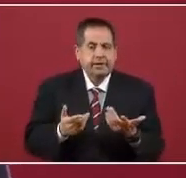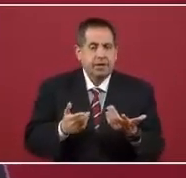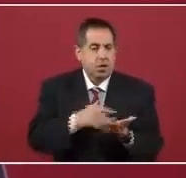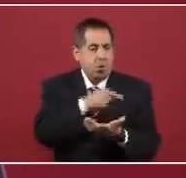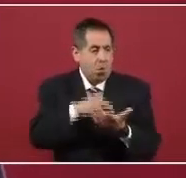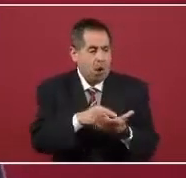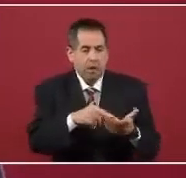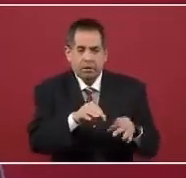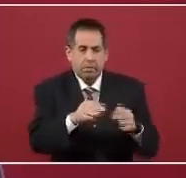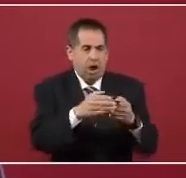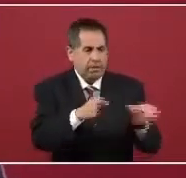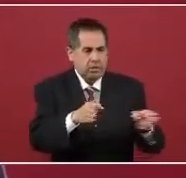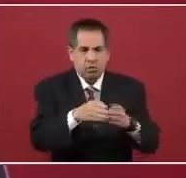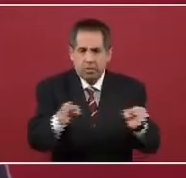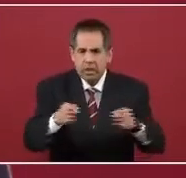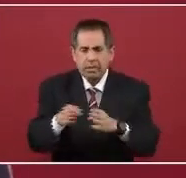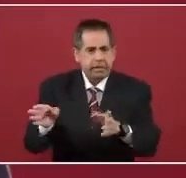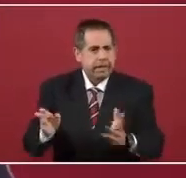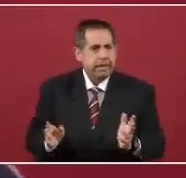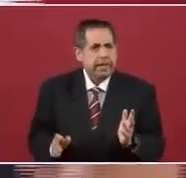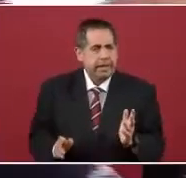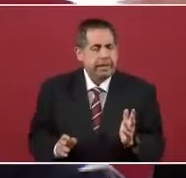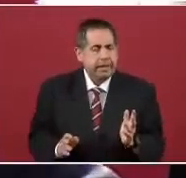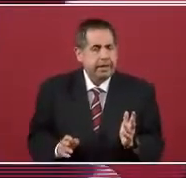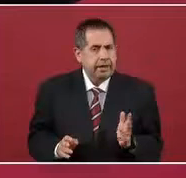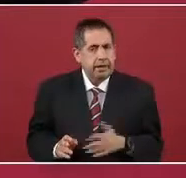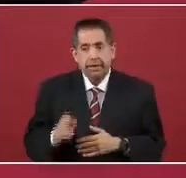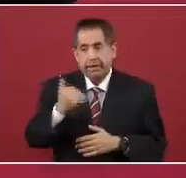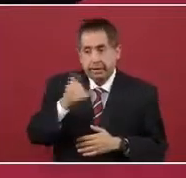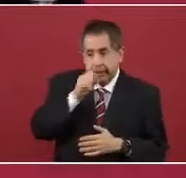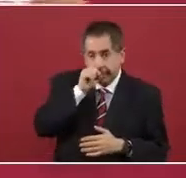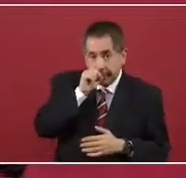de trabajo. O sea, y